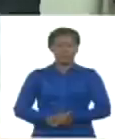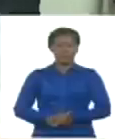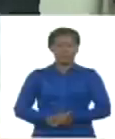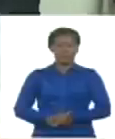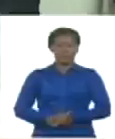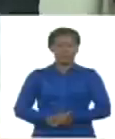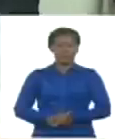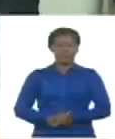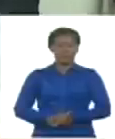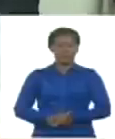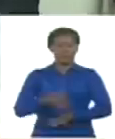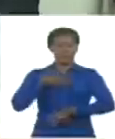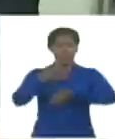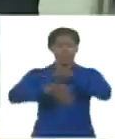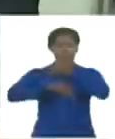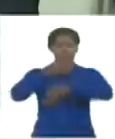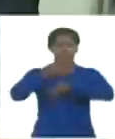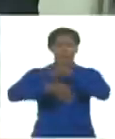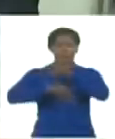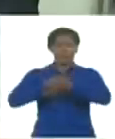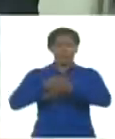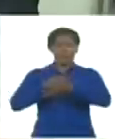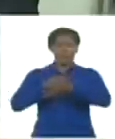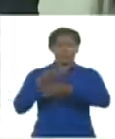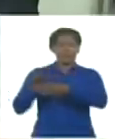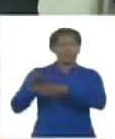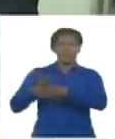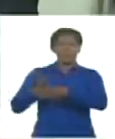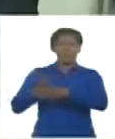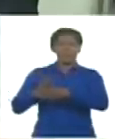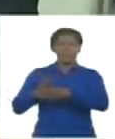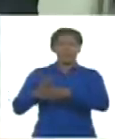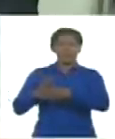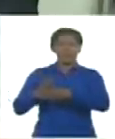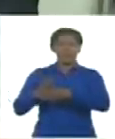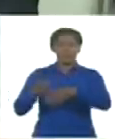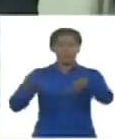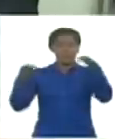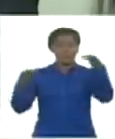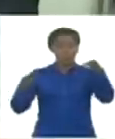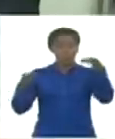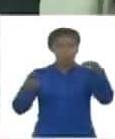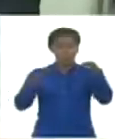Comprendamos el significado de este título.